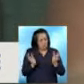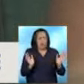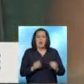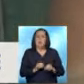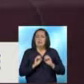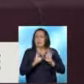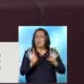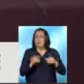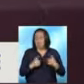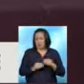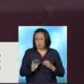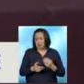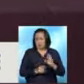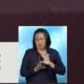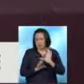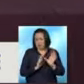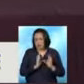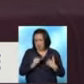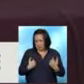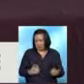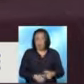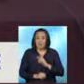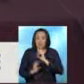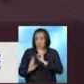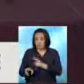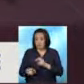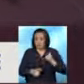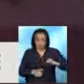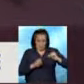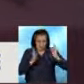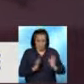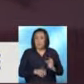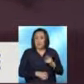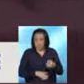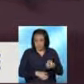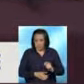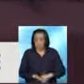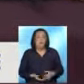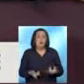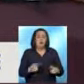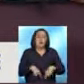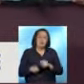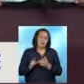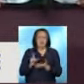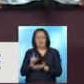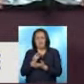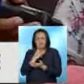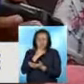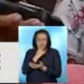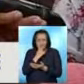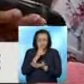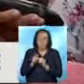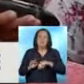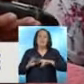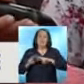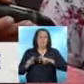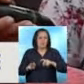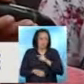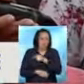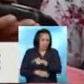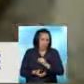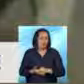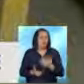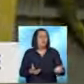nuestras características. Esta fue la respuesta del alcalde Luis Castañeda Locio ante los cuestionamientos y una posible investigación por parte